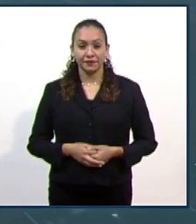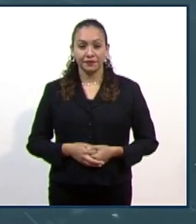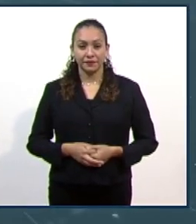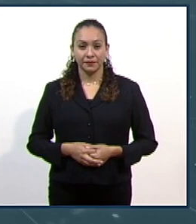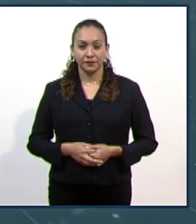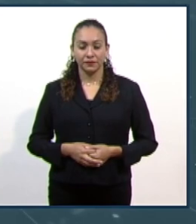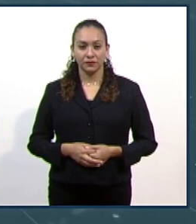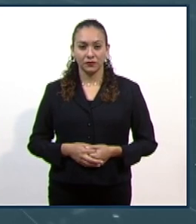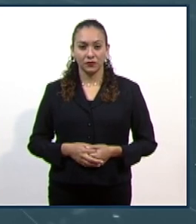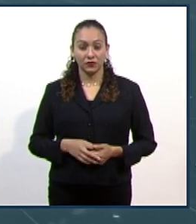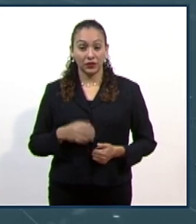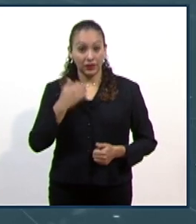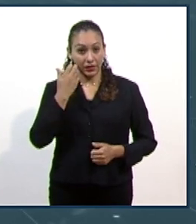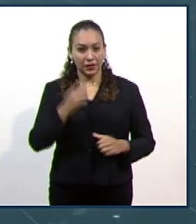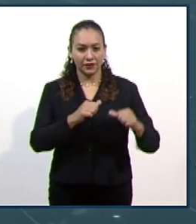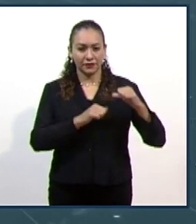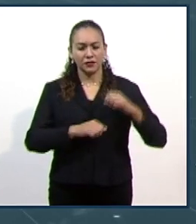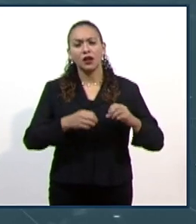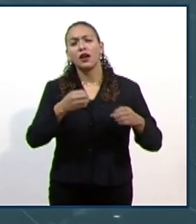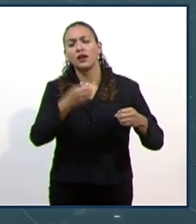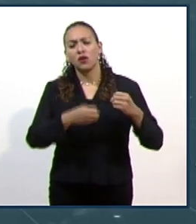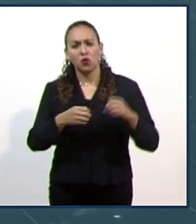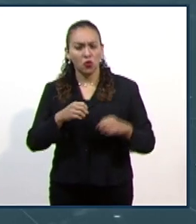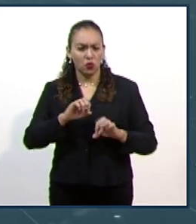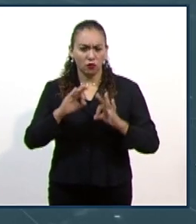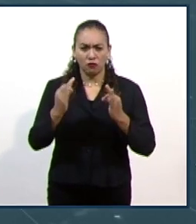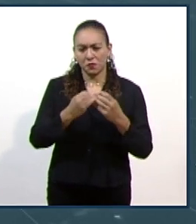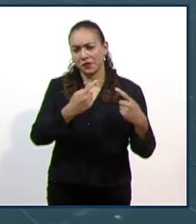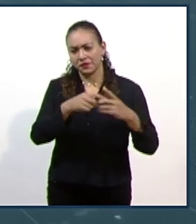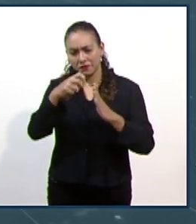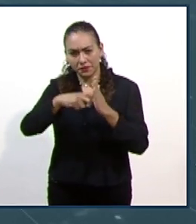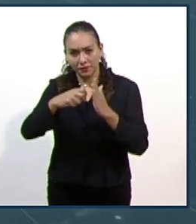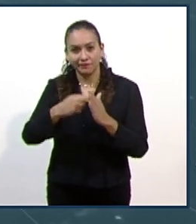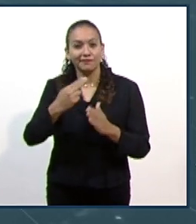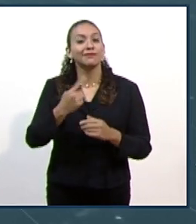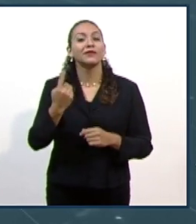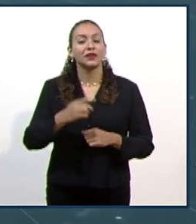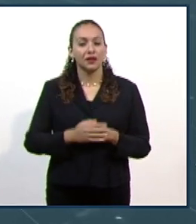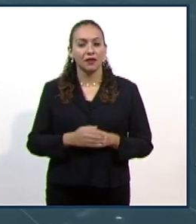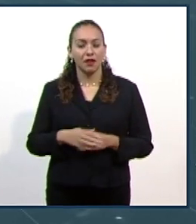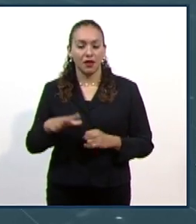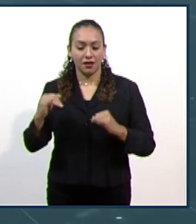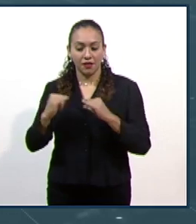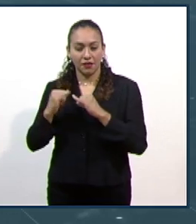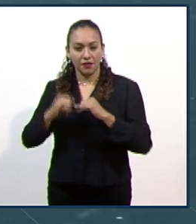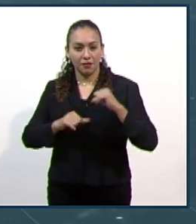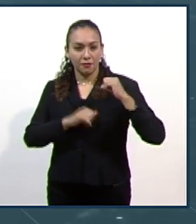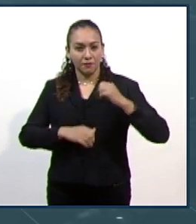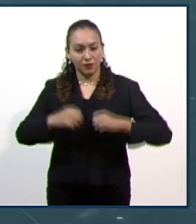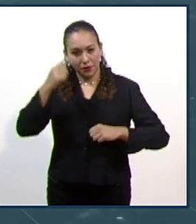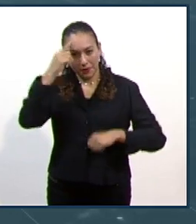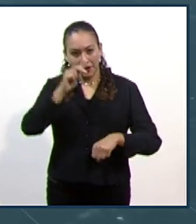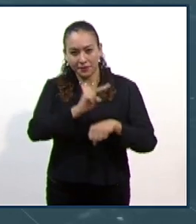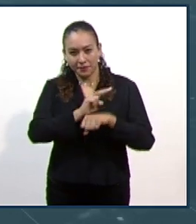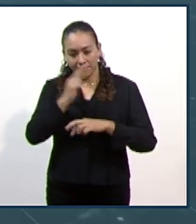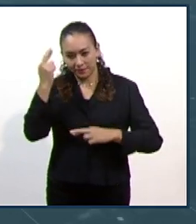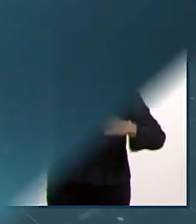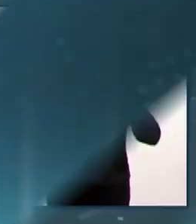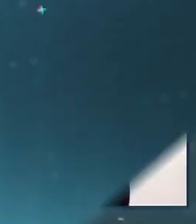Cualquier reforma al sistema de justicia debe consolidar al Poder Judicial como órgano de control constitucional.